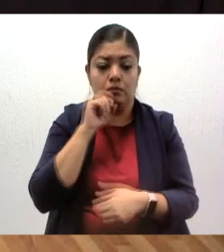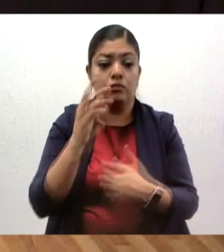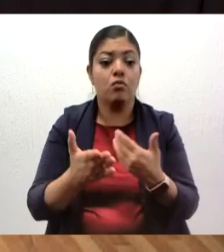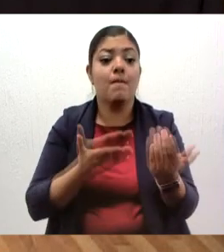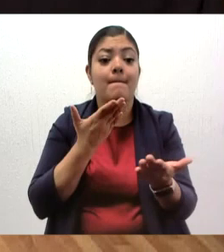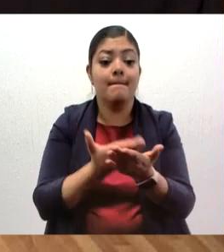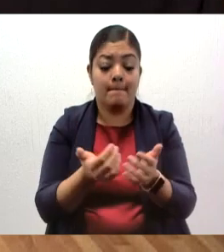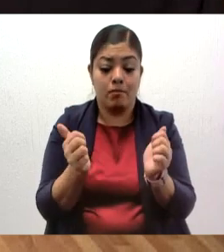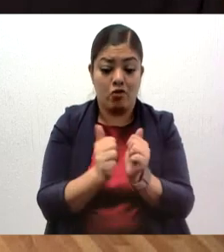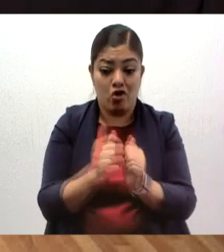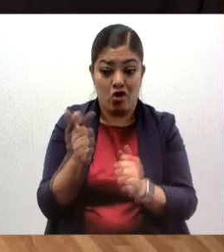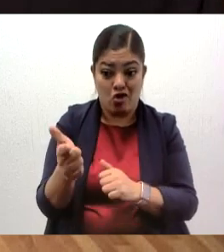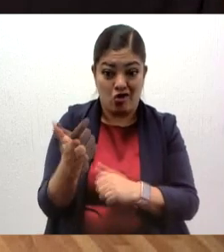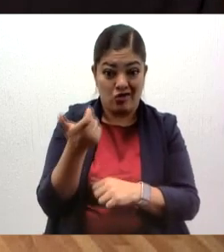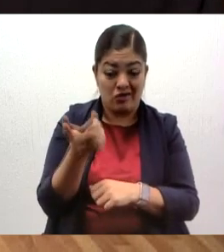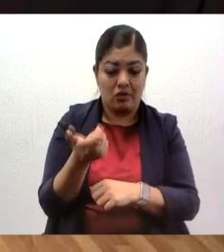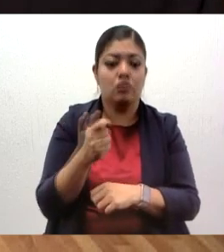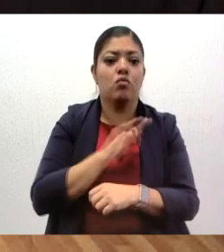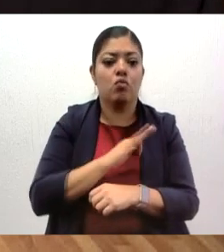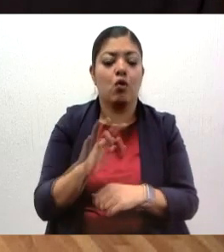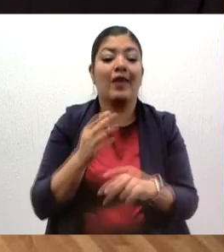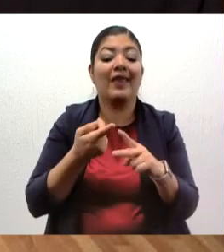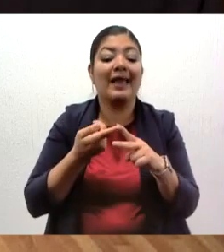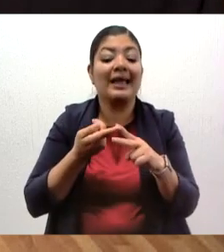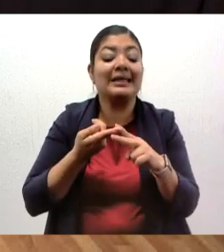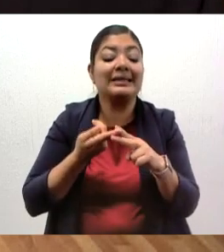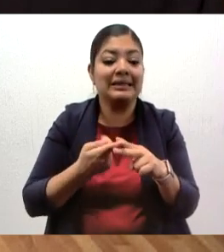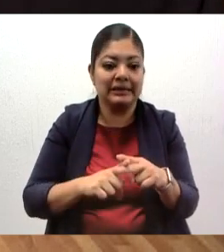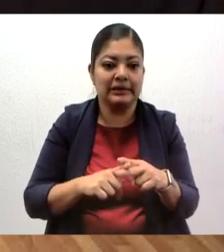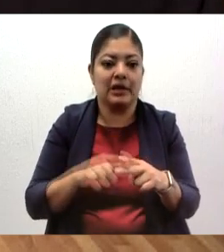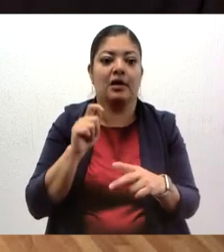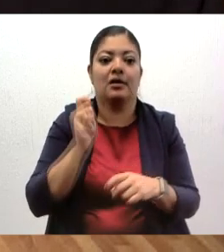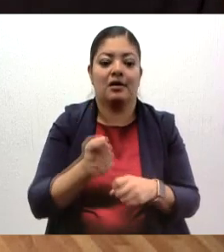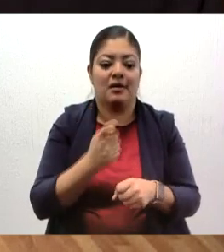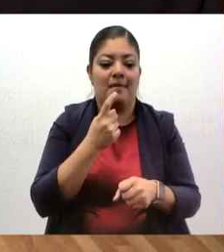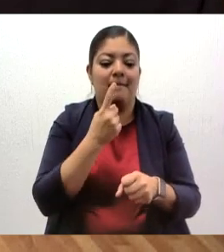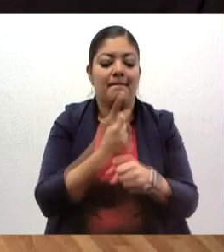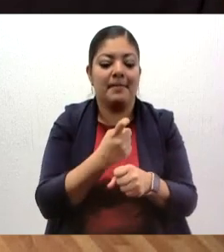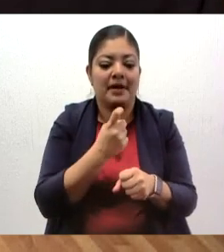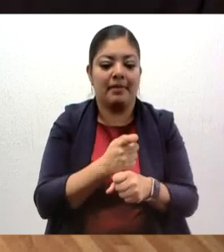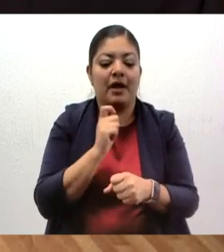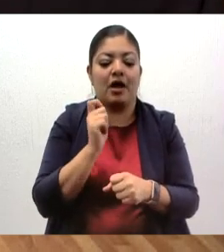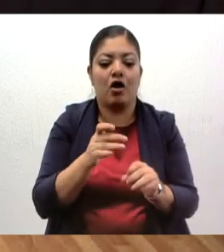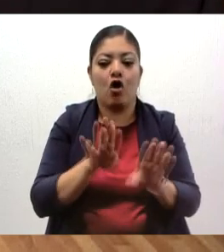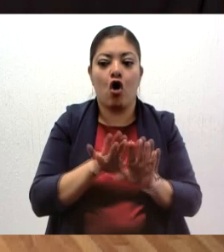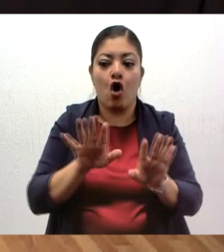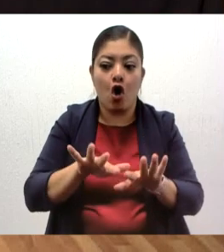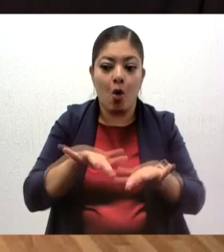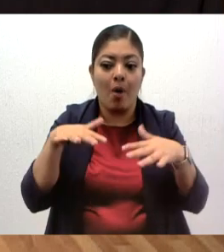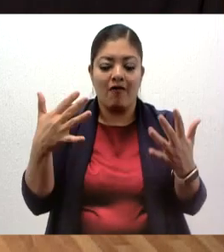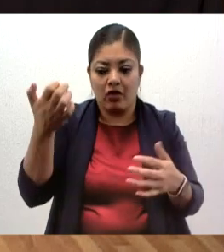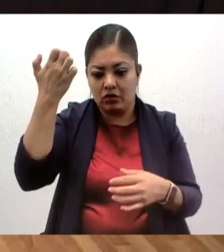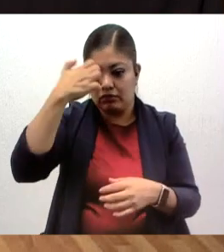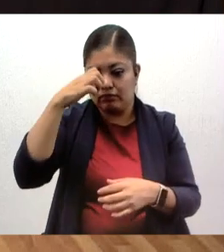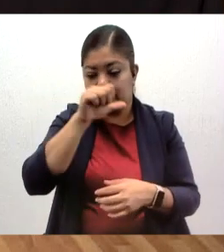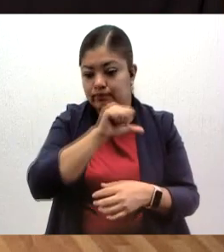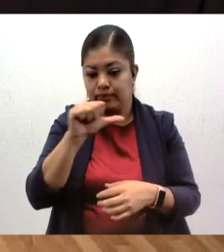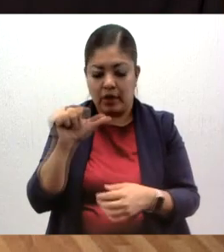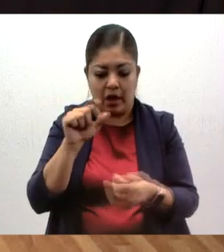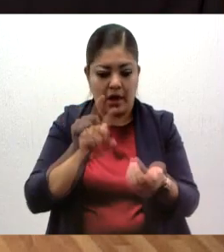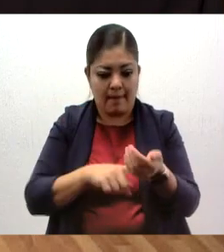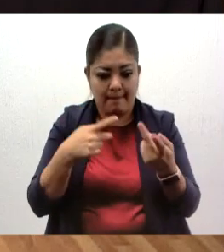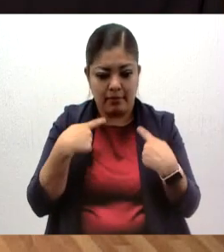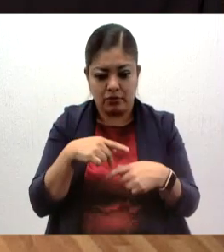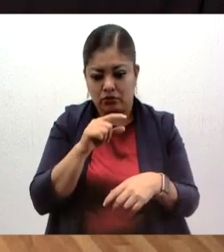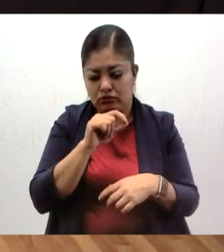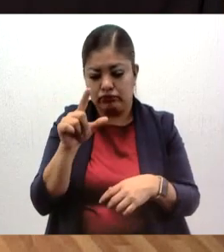cantidad podamos iniciar en principio una una auditoría externa con expertos en materia de agua que nos diga dónde